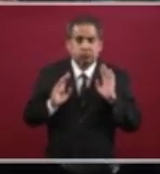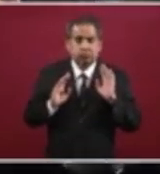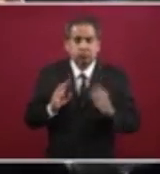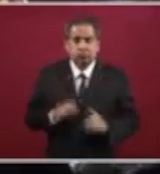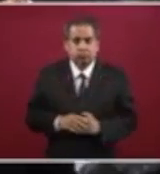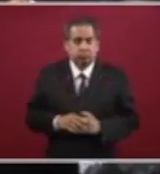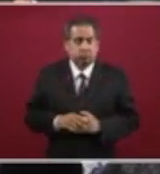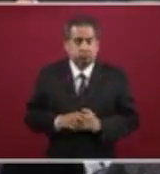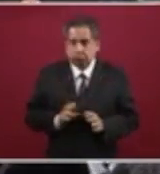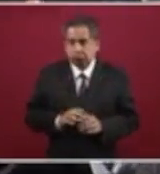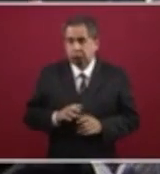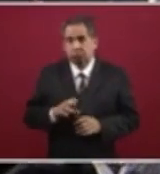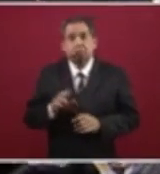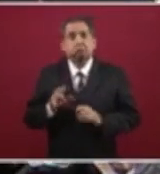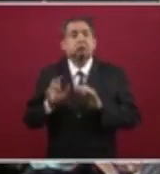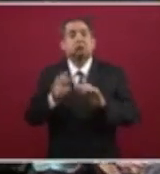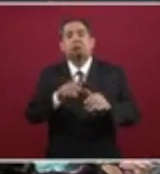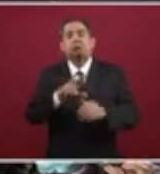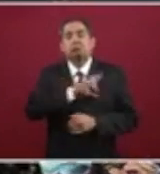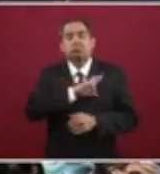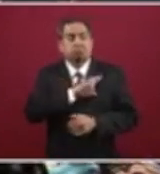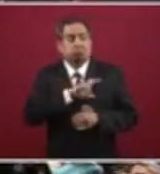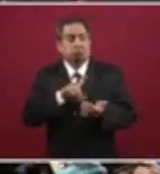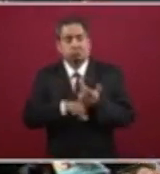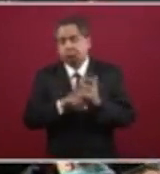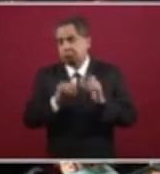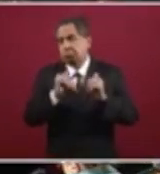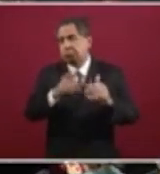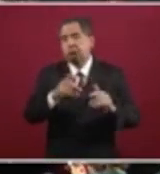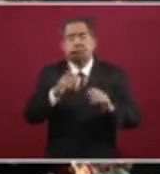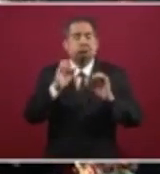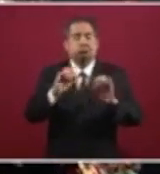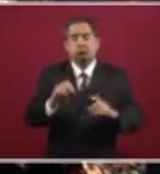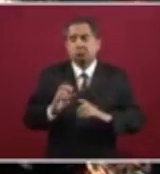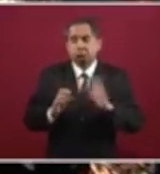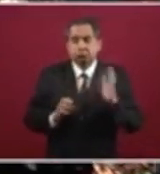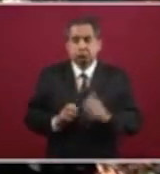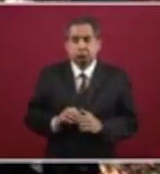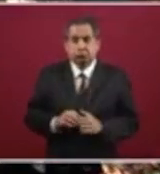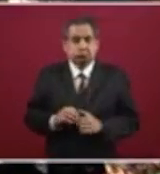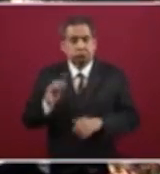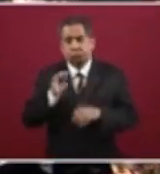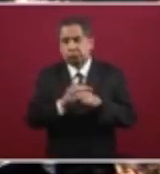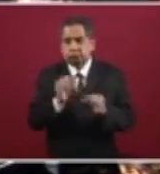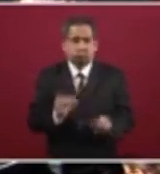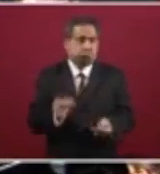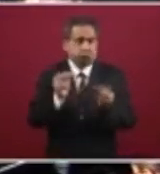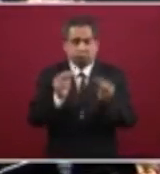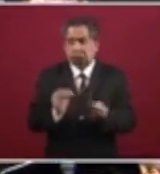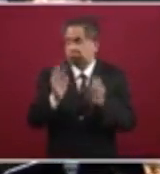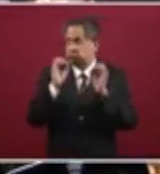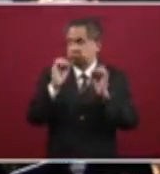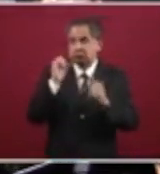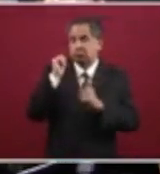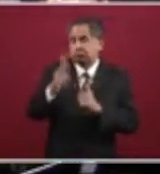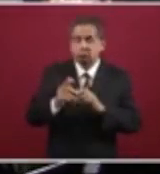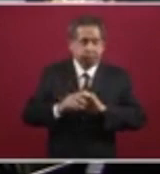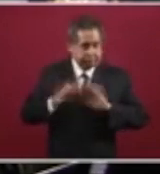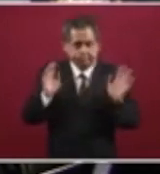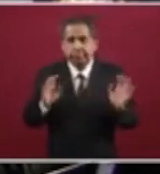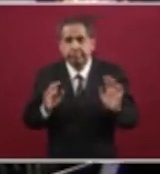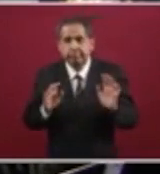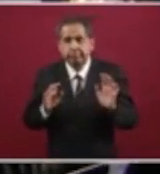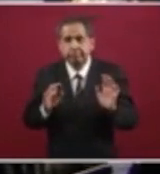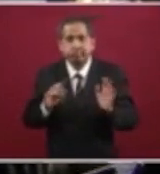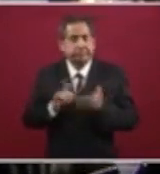en la iniciativa privada, que ponga su propio negocio y puede ser